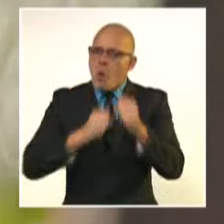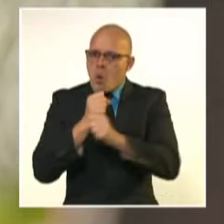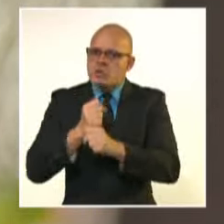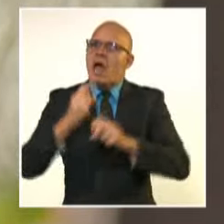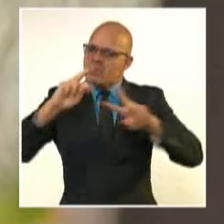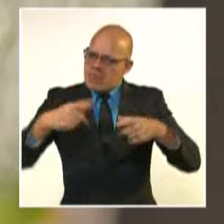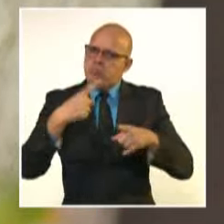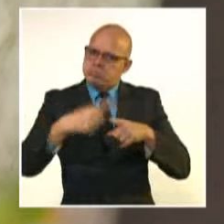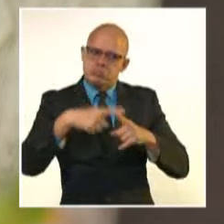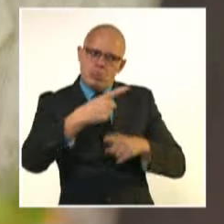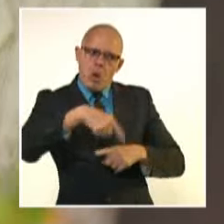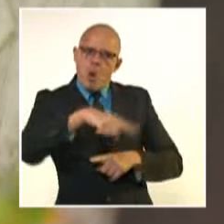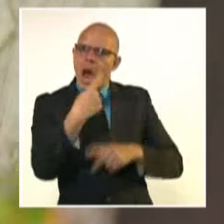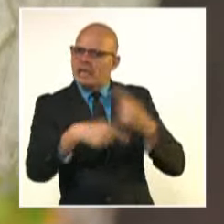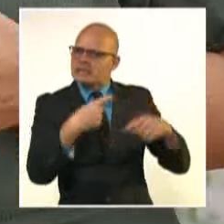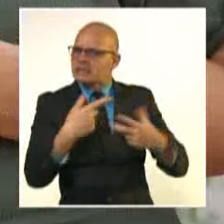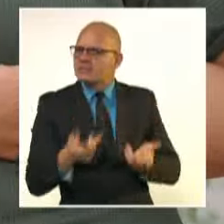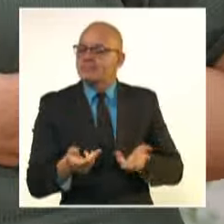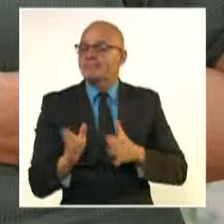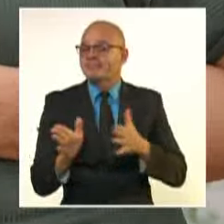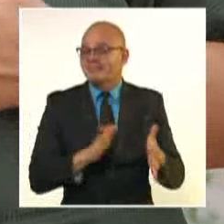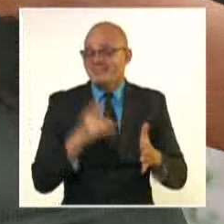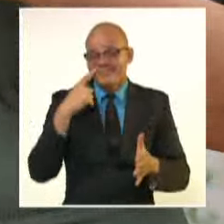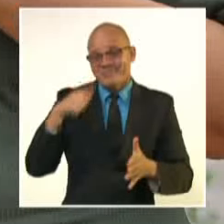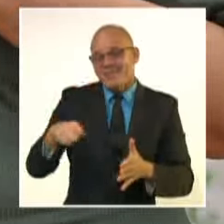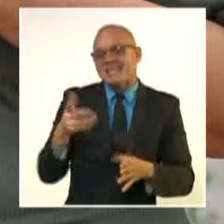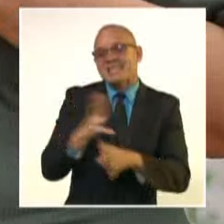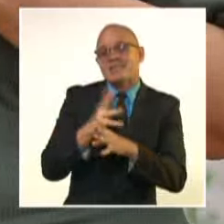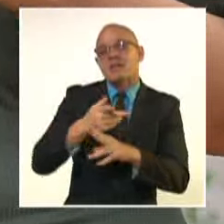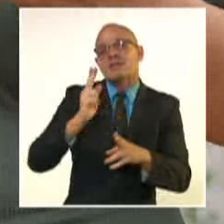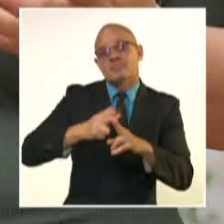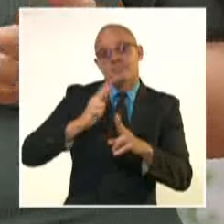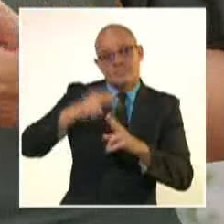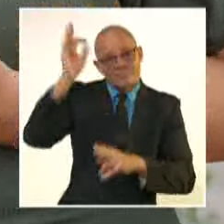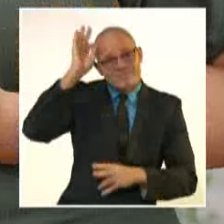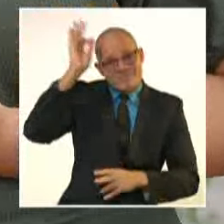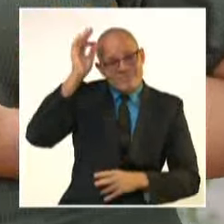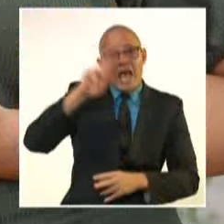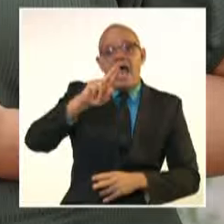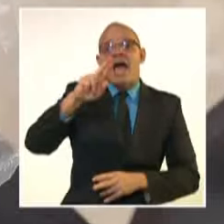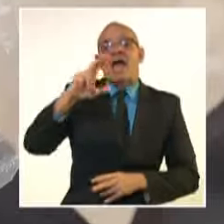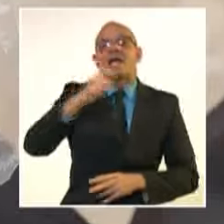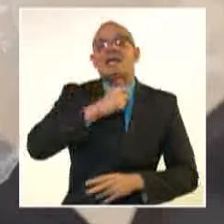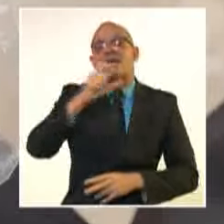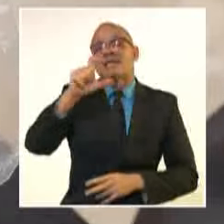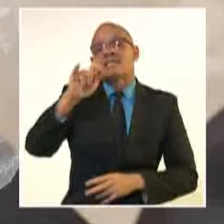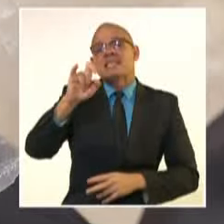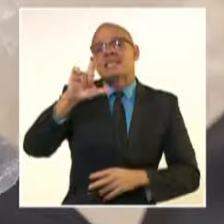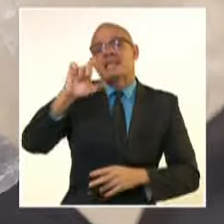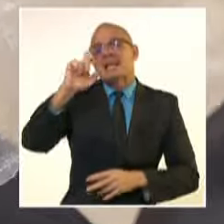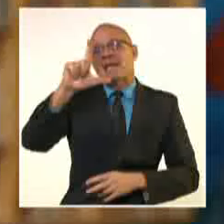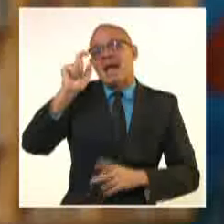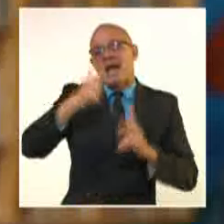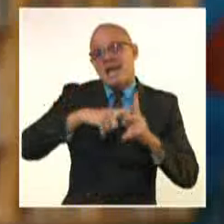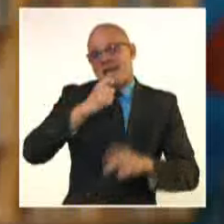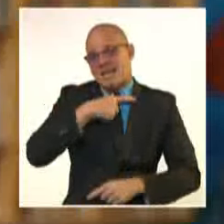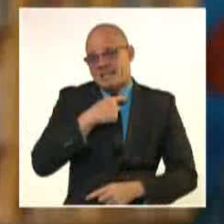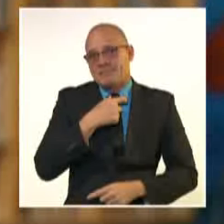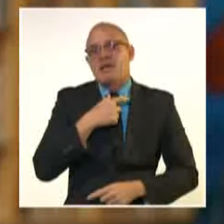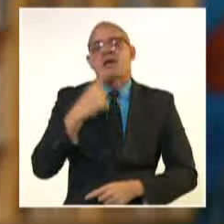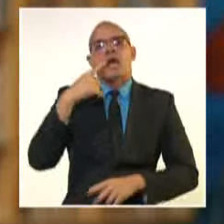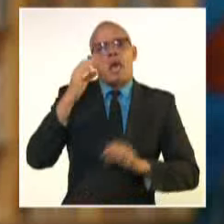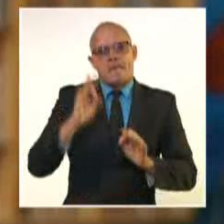creaciones. El reciclaje ofrece muchísimas oportunidades y para mí se ha convertido en una manera de transformar vidas. La gestión